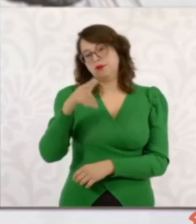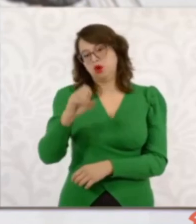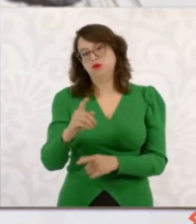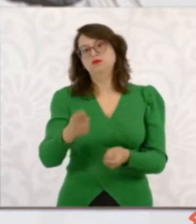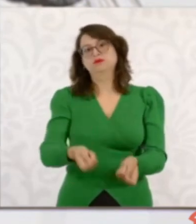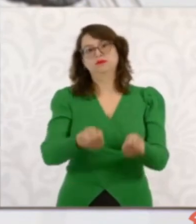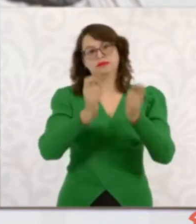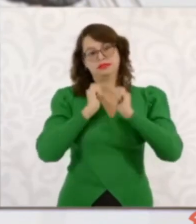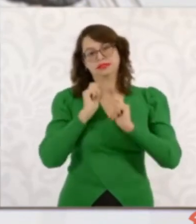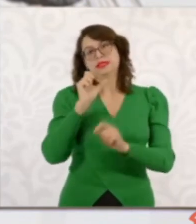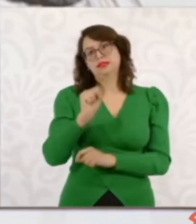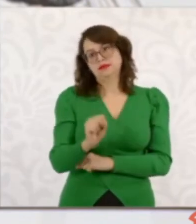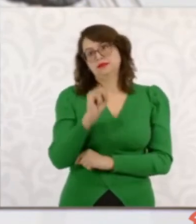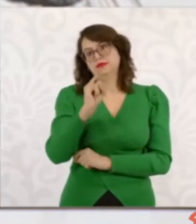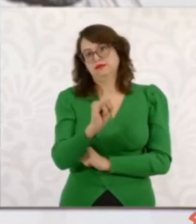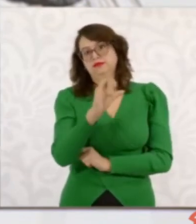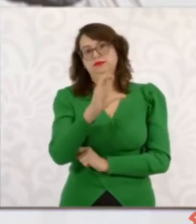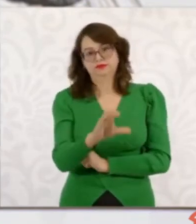Y después